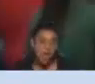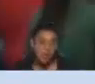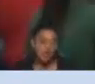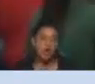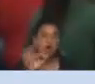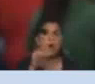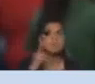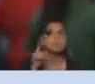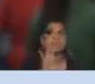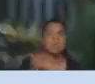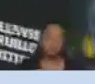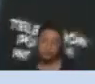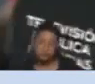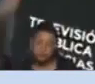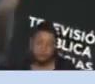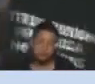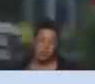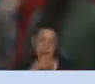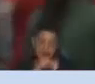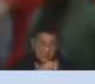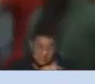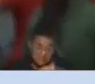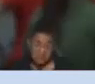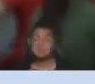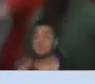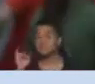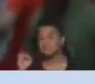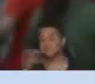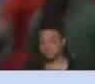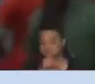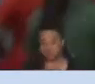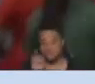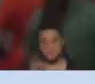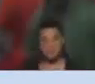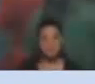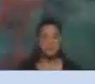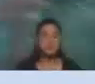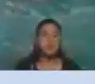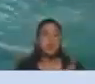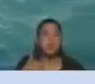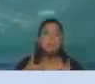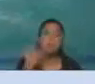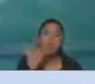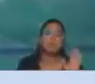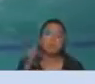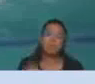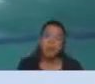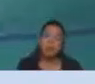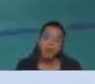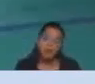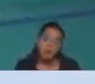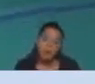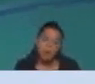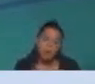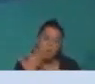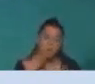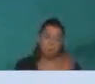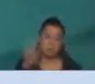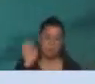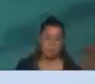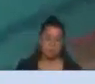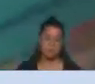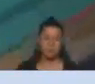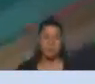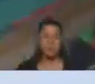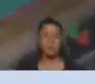Sí, sí, sí. Ese es un aspecto bastante bueno en vos. Sí, sí, nada más las carreras de fondo yo. 10 puntos se tiene una